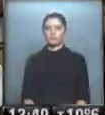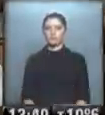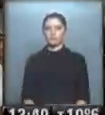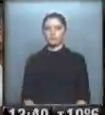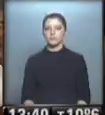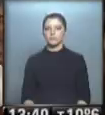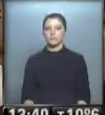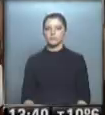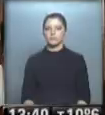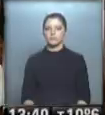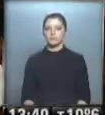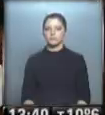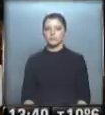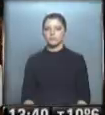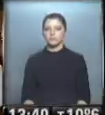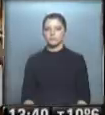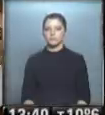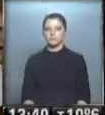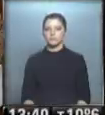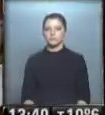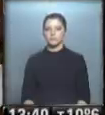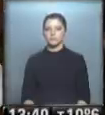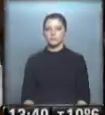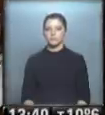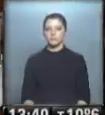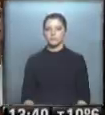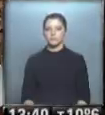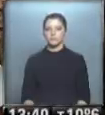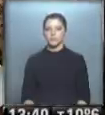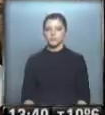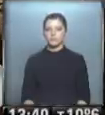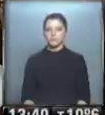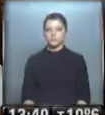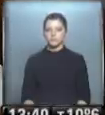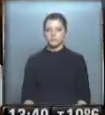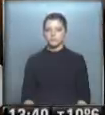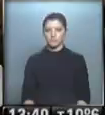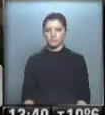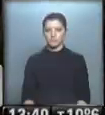oé o oa te quiero